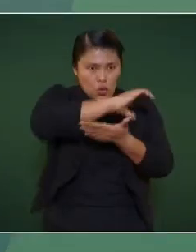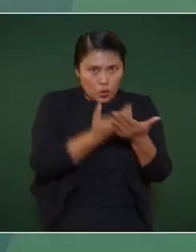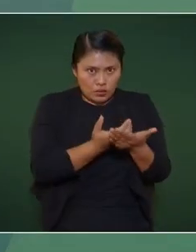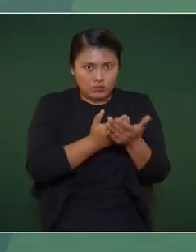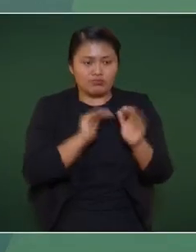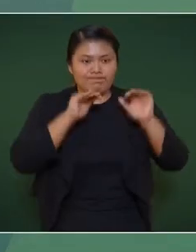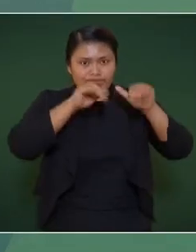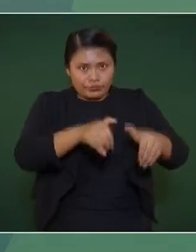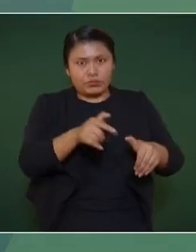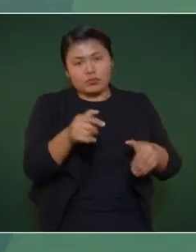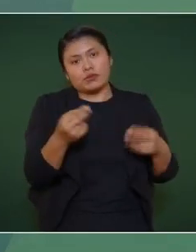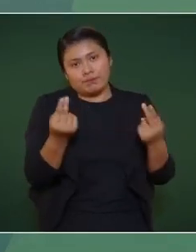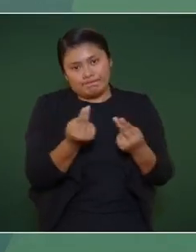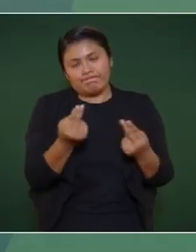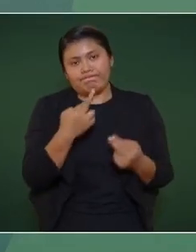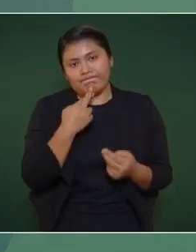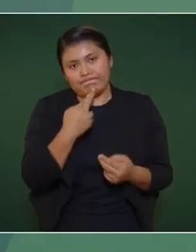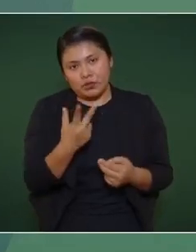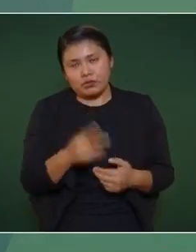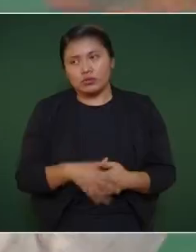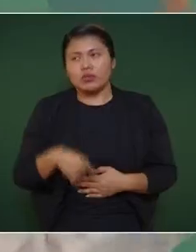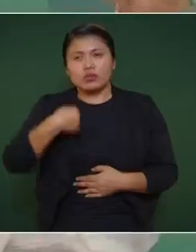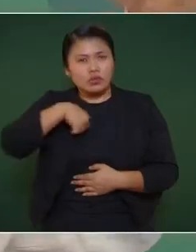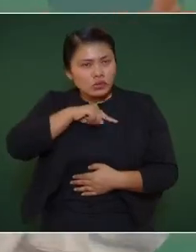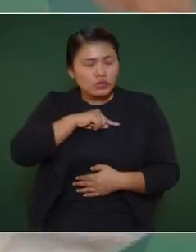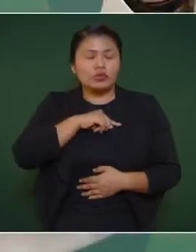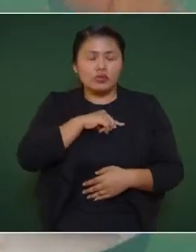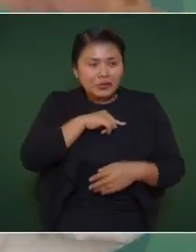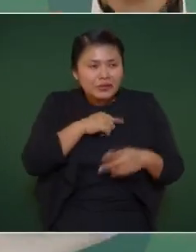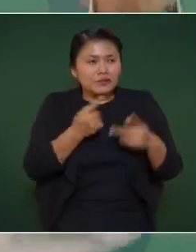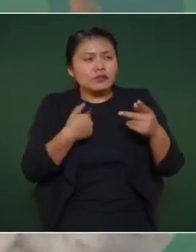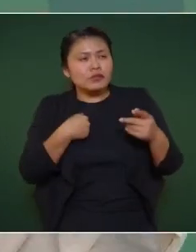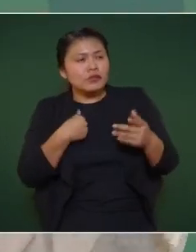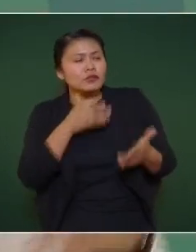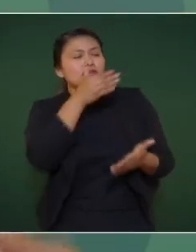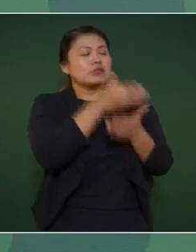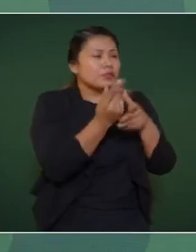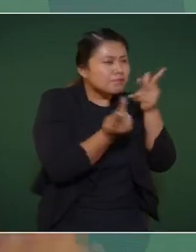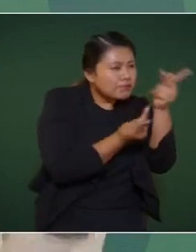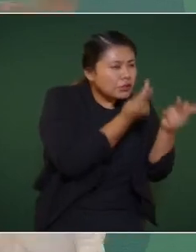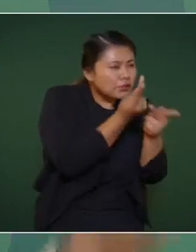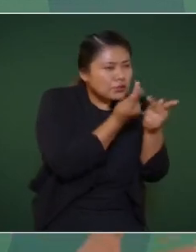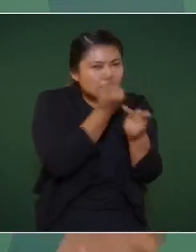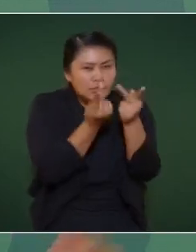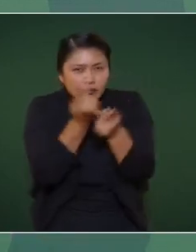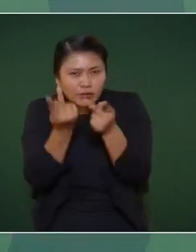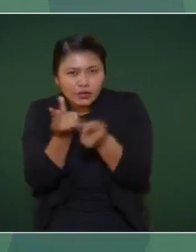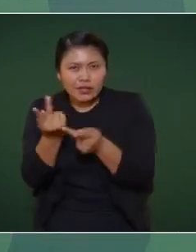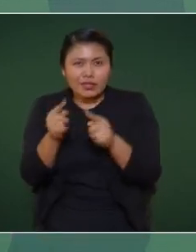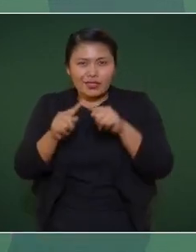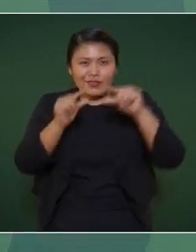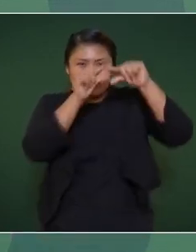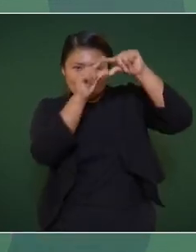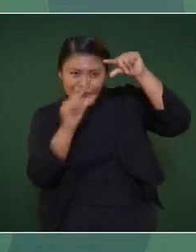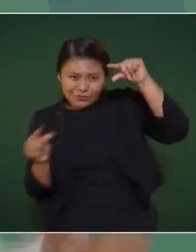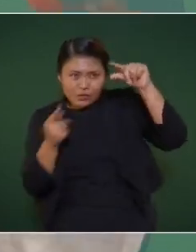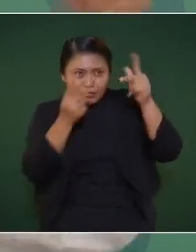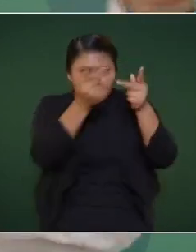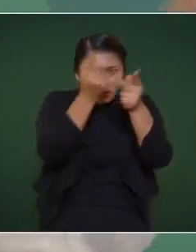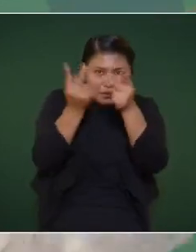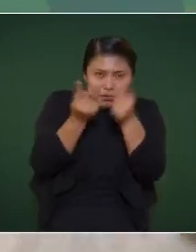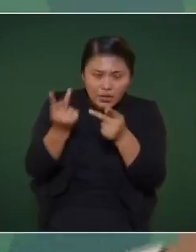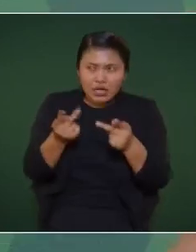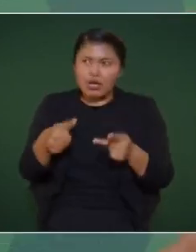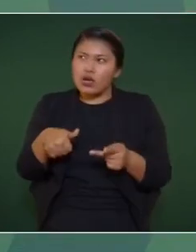un censo, centro de salud por centro de salud, un diagnóstico. Hablo